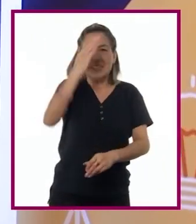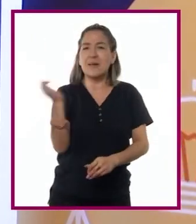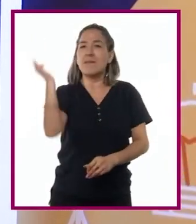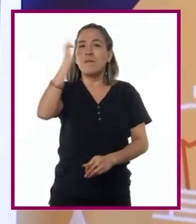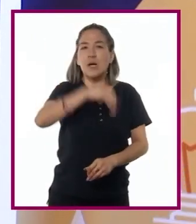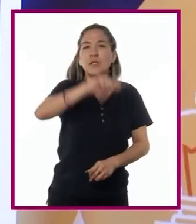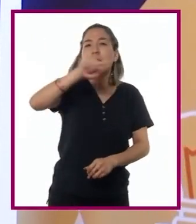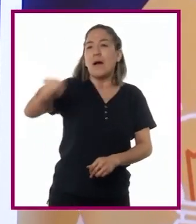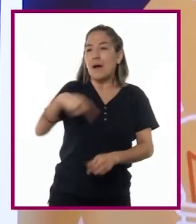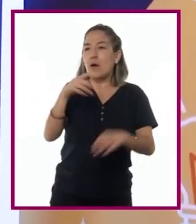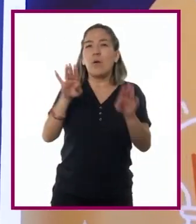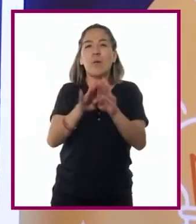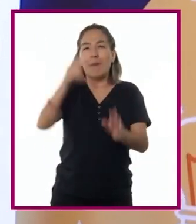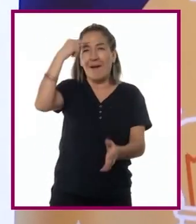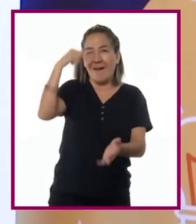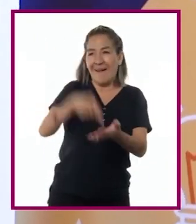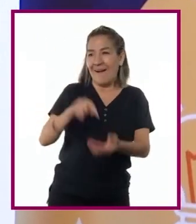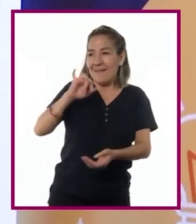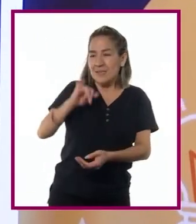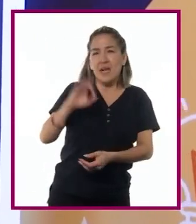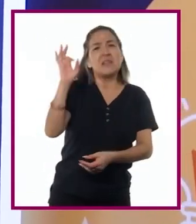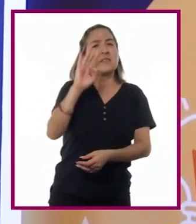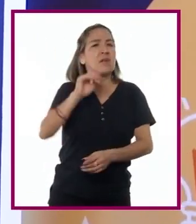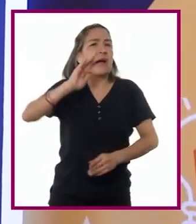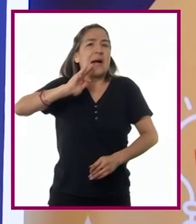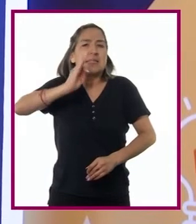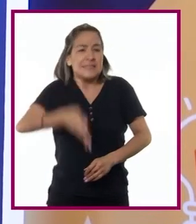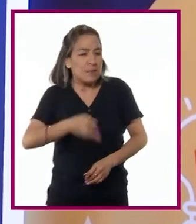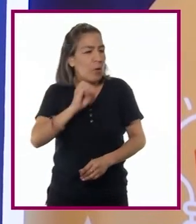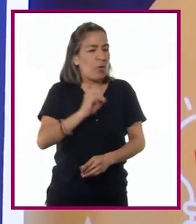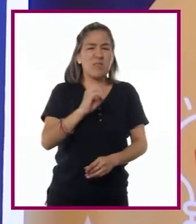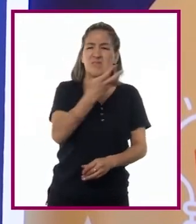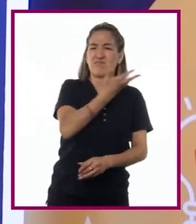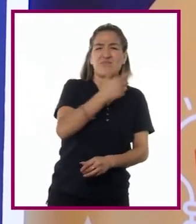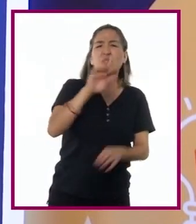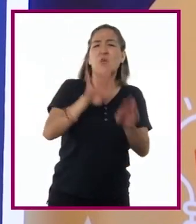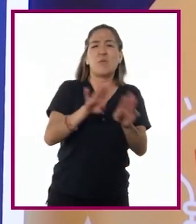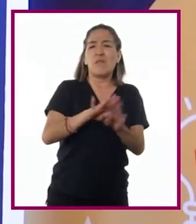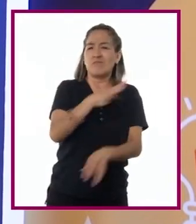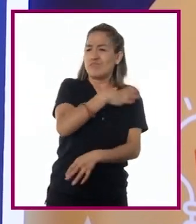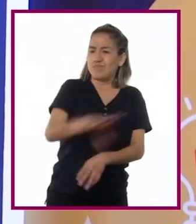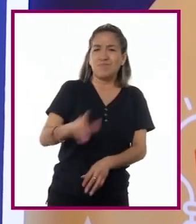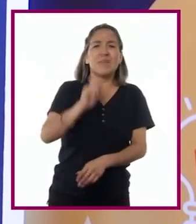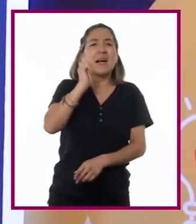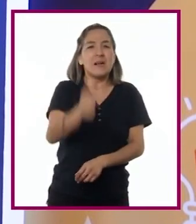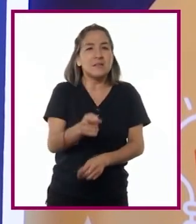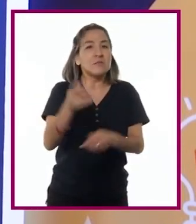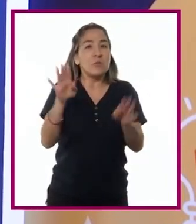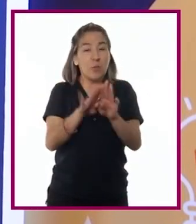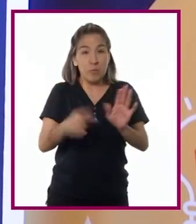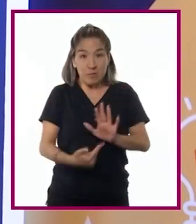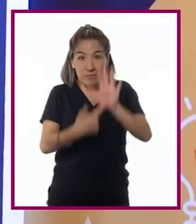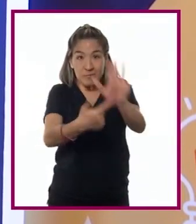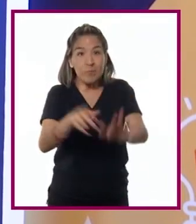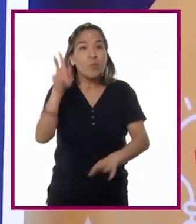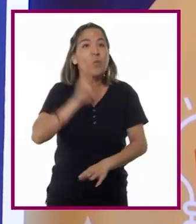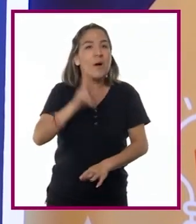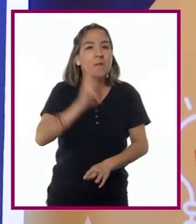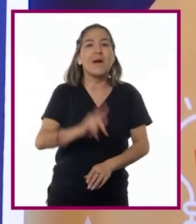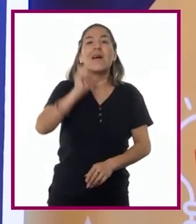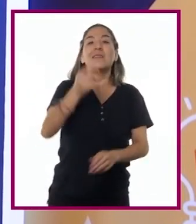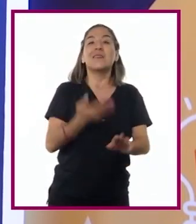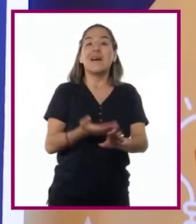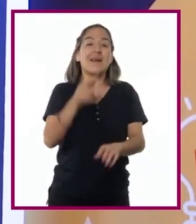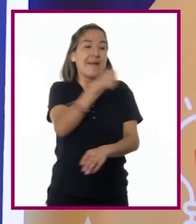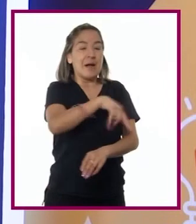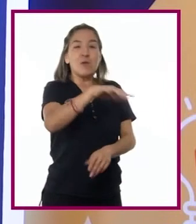ser aceptadas o rechazadas. Son ideas que no se pueden refutar y comprobar desde la perspectiva